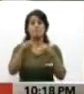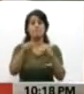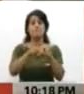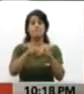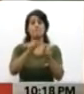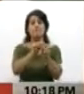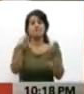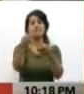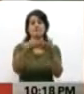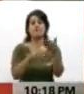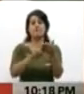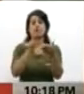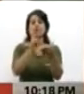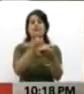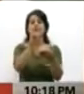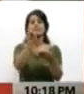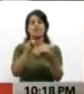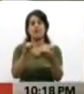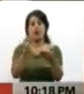época, cuando,